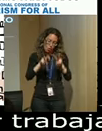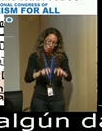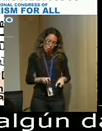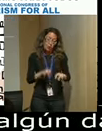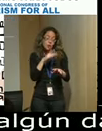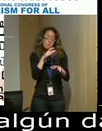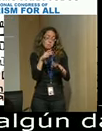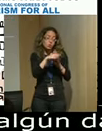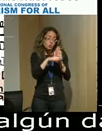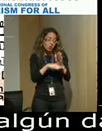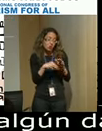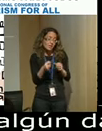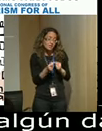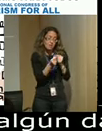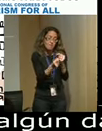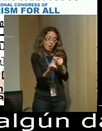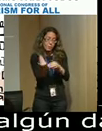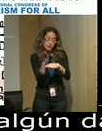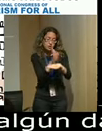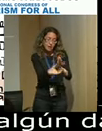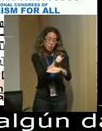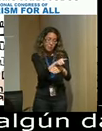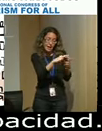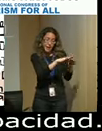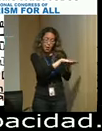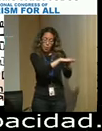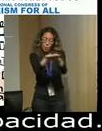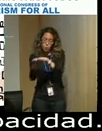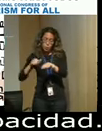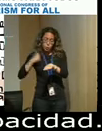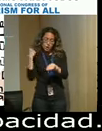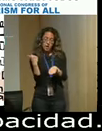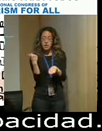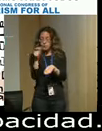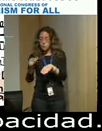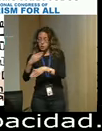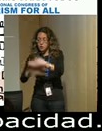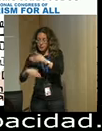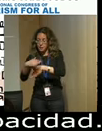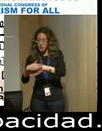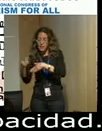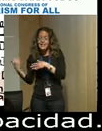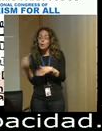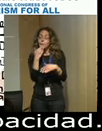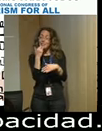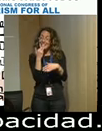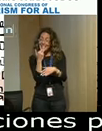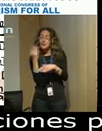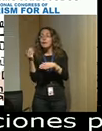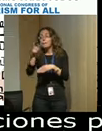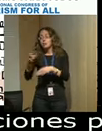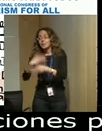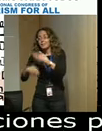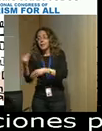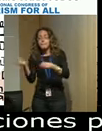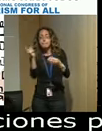las condiciones para equiparar las oportunidades, las personas tienen limitaciones para participar. Y sin participación no hay nada de lo que